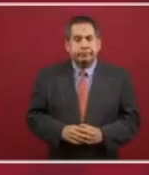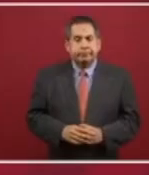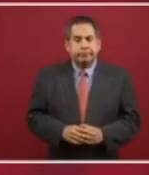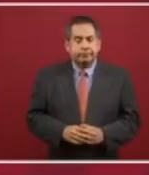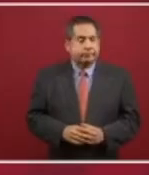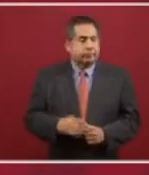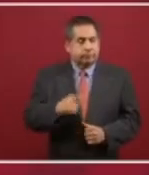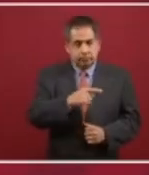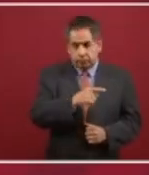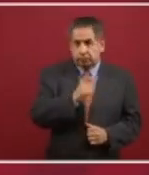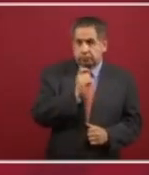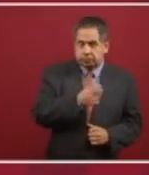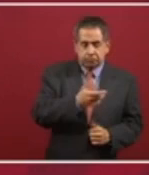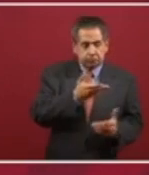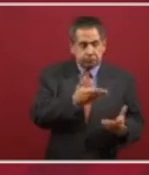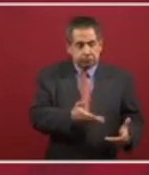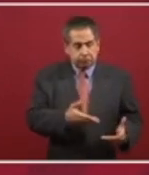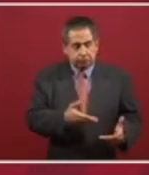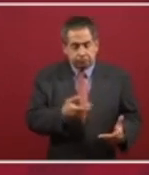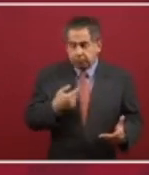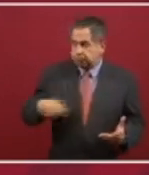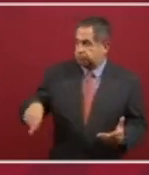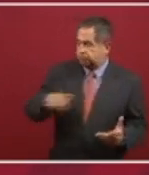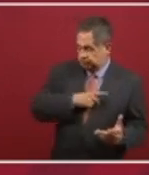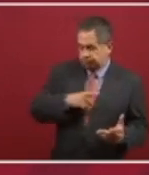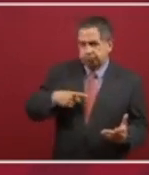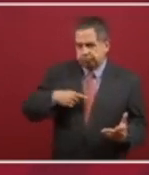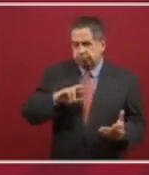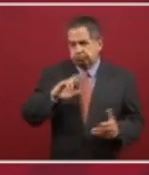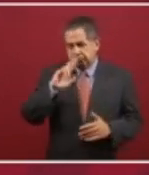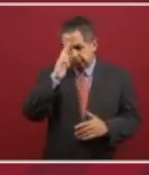que merece ser recordado